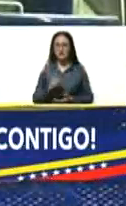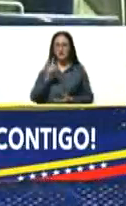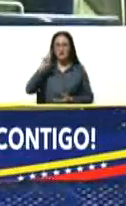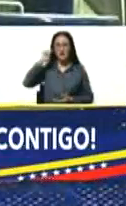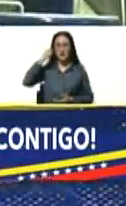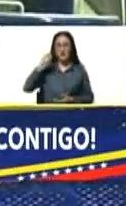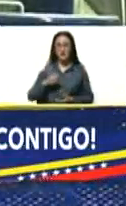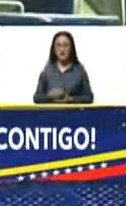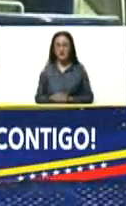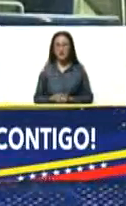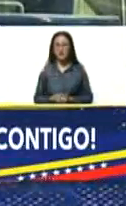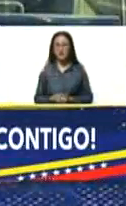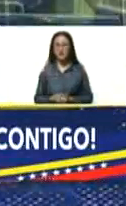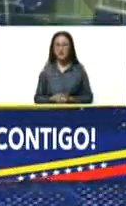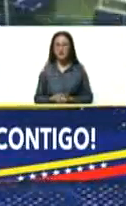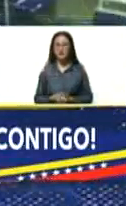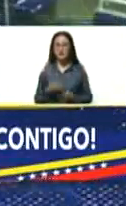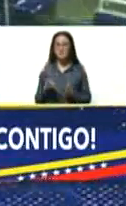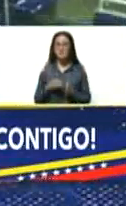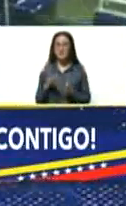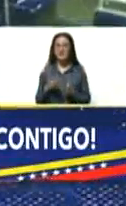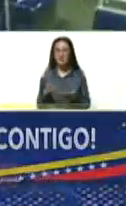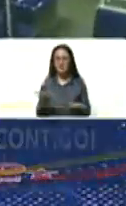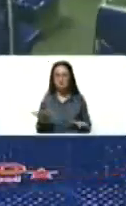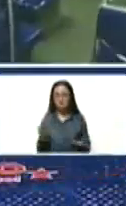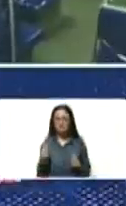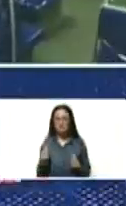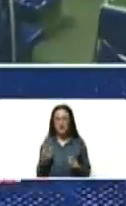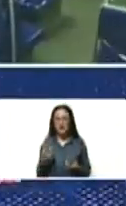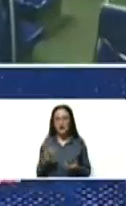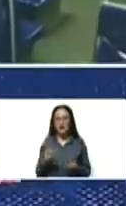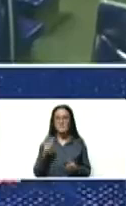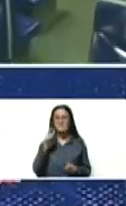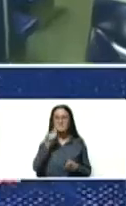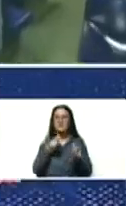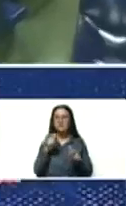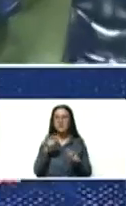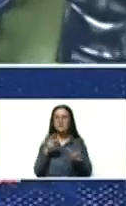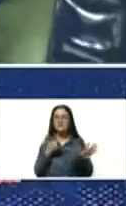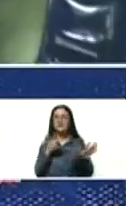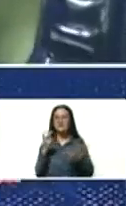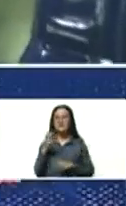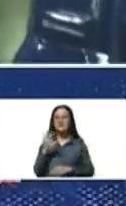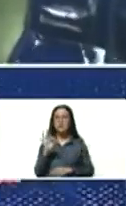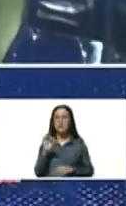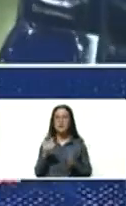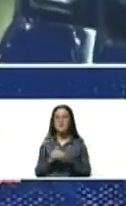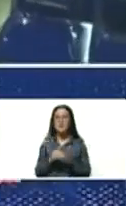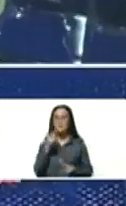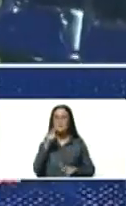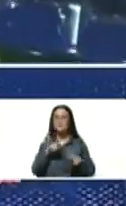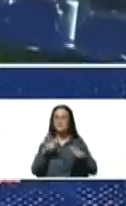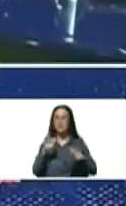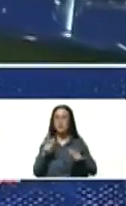algo. El metro fue diseñado, presidente, para transportar solamente 750 mil usuarios. Buen